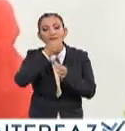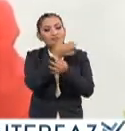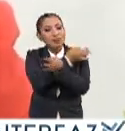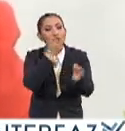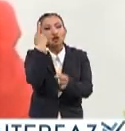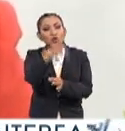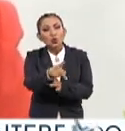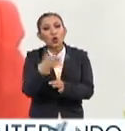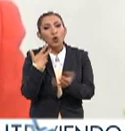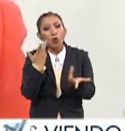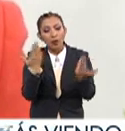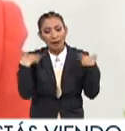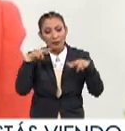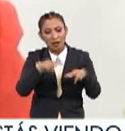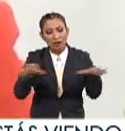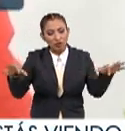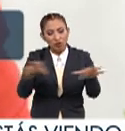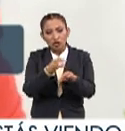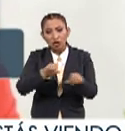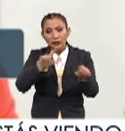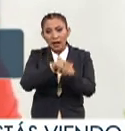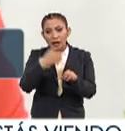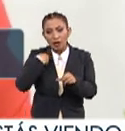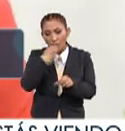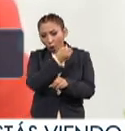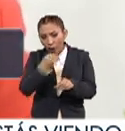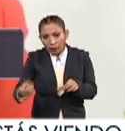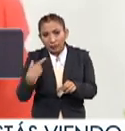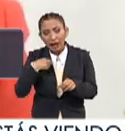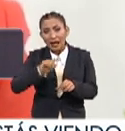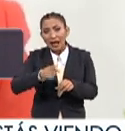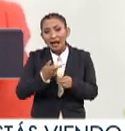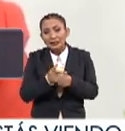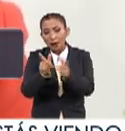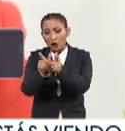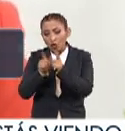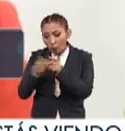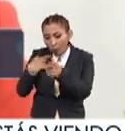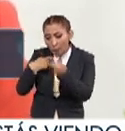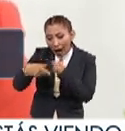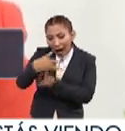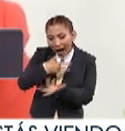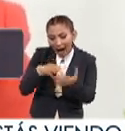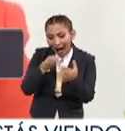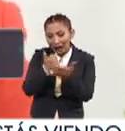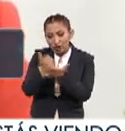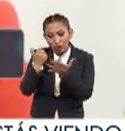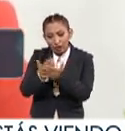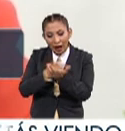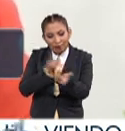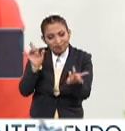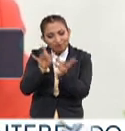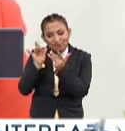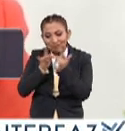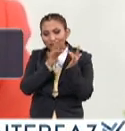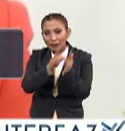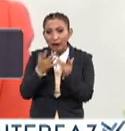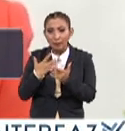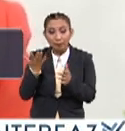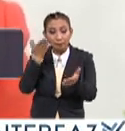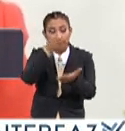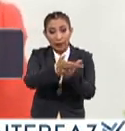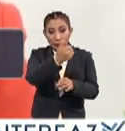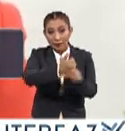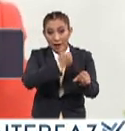de su rehabilitación social y disciplinaria, la esgrima colectiva para la reconstrucción del tejido social, la inserción